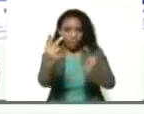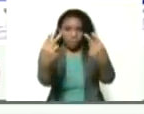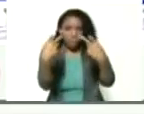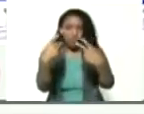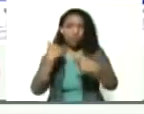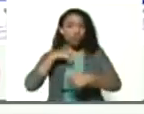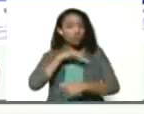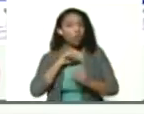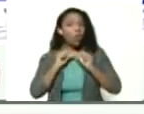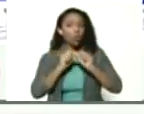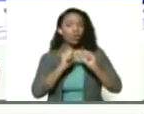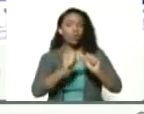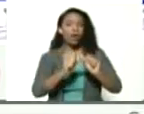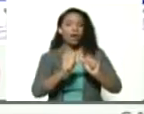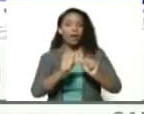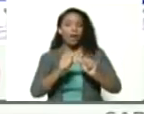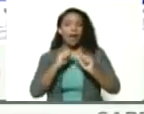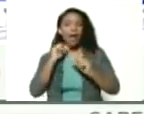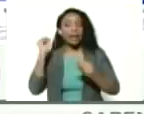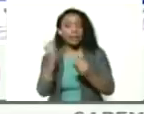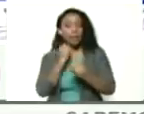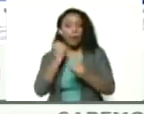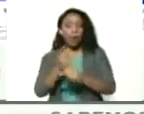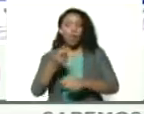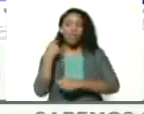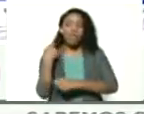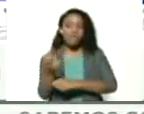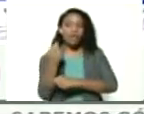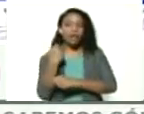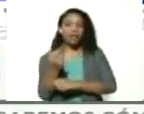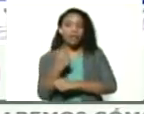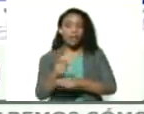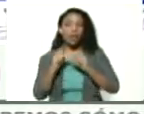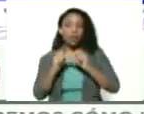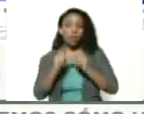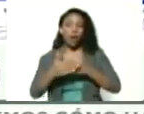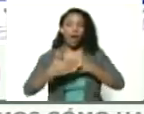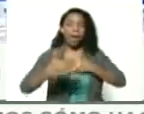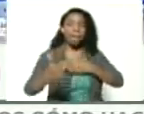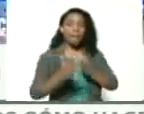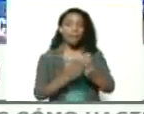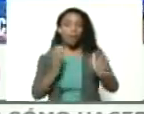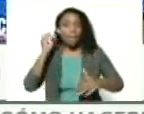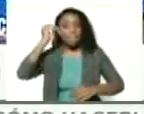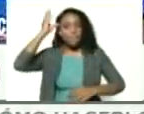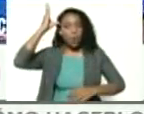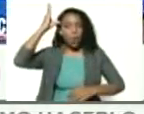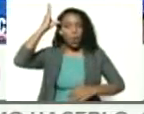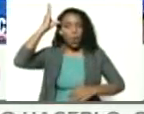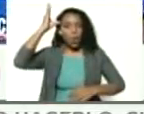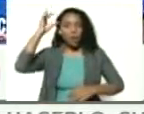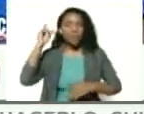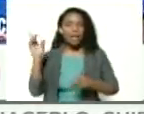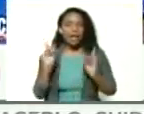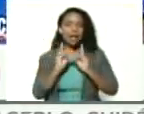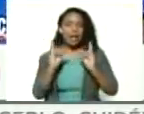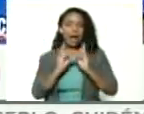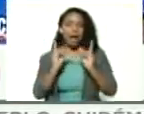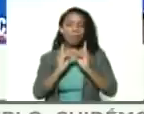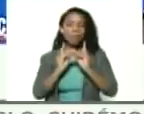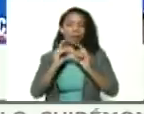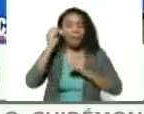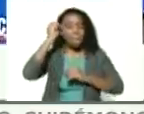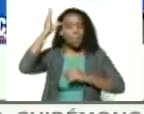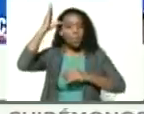nosotros que continuar en la labor de invertir y seguir ampliando la capacidad de camas, la capacidad